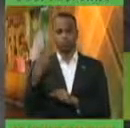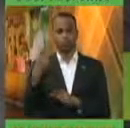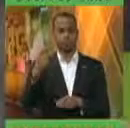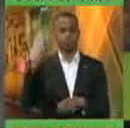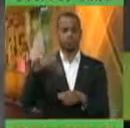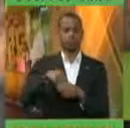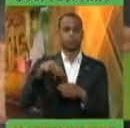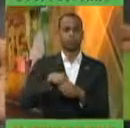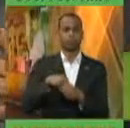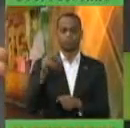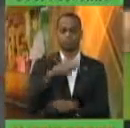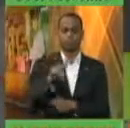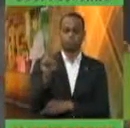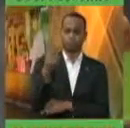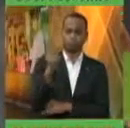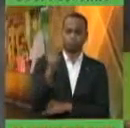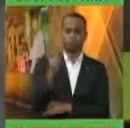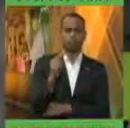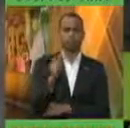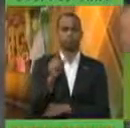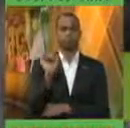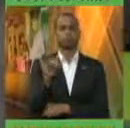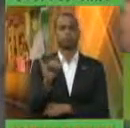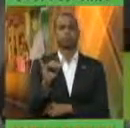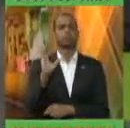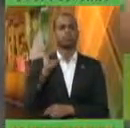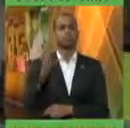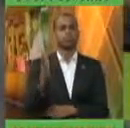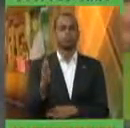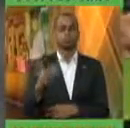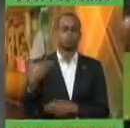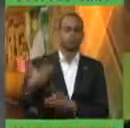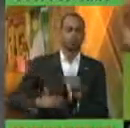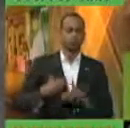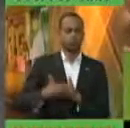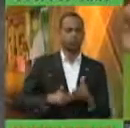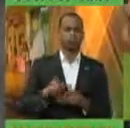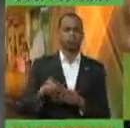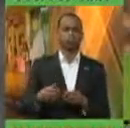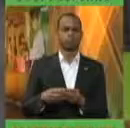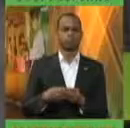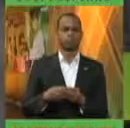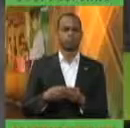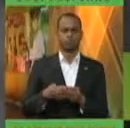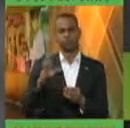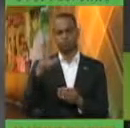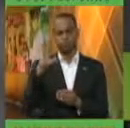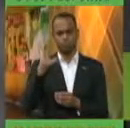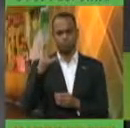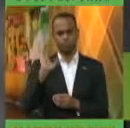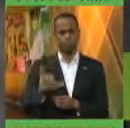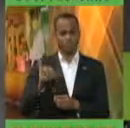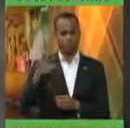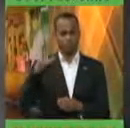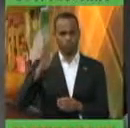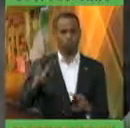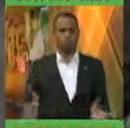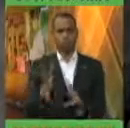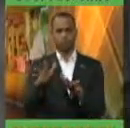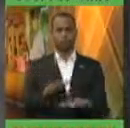y los de los hoteles me parece que más era la locomotora que va a impulsar al